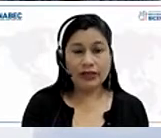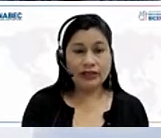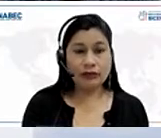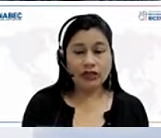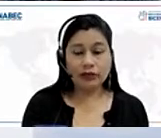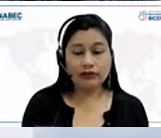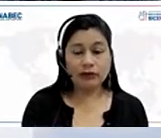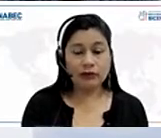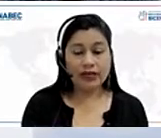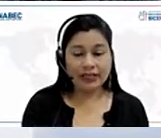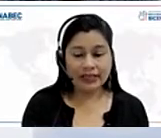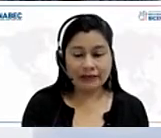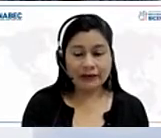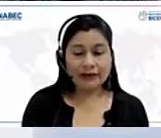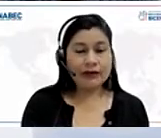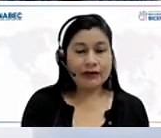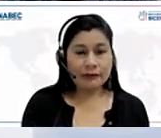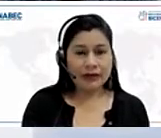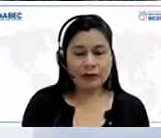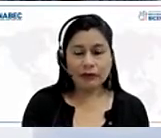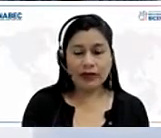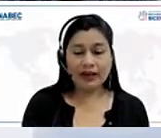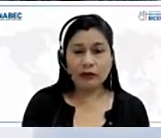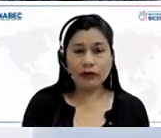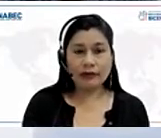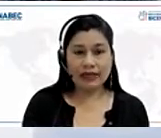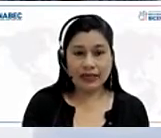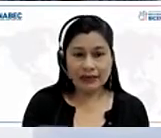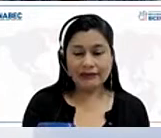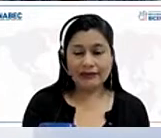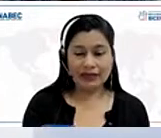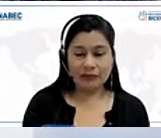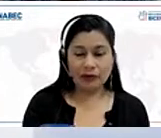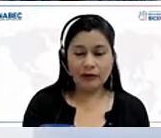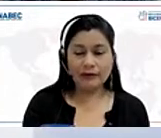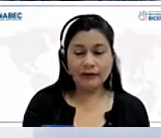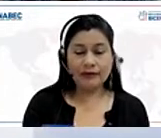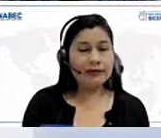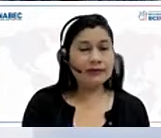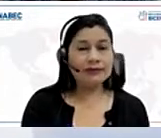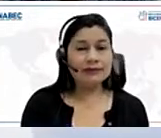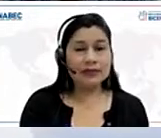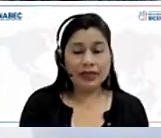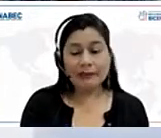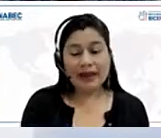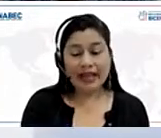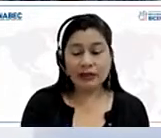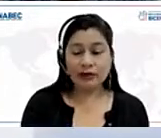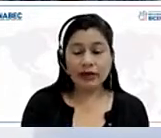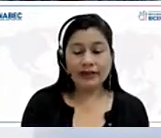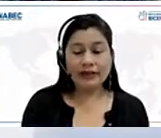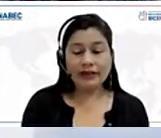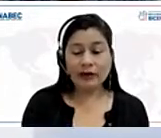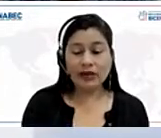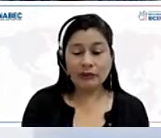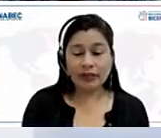me gustaría estudiar una segunda carrera. ¿Se puede postular a alguna beca en Japón? Y claro, para ello,